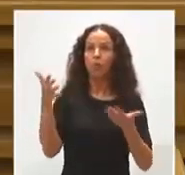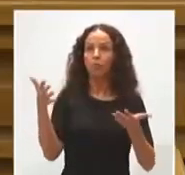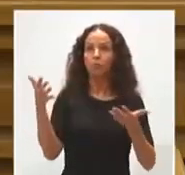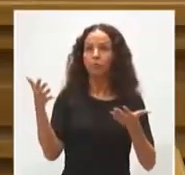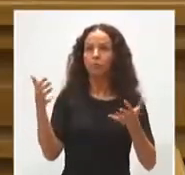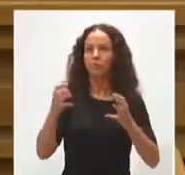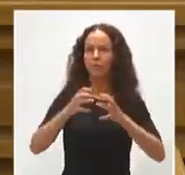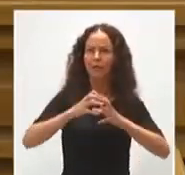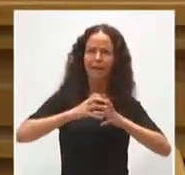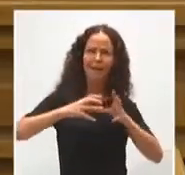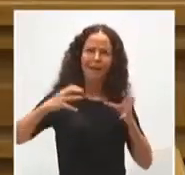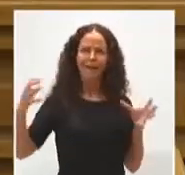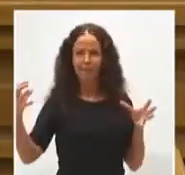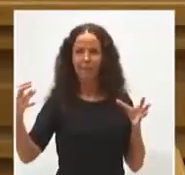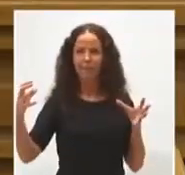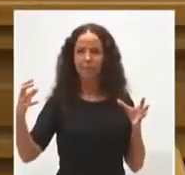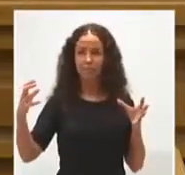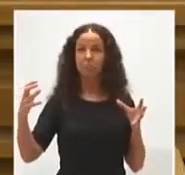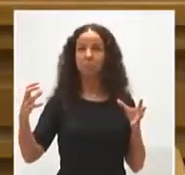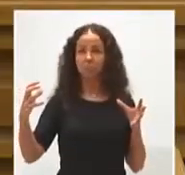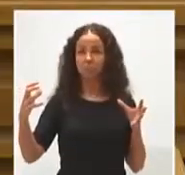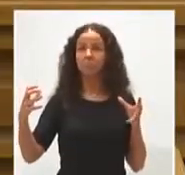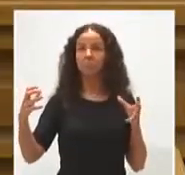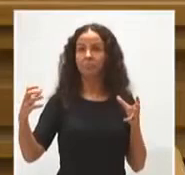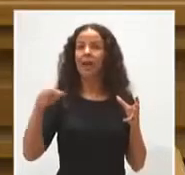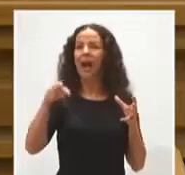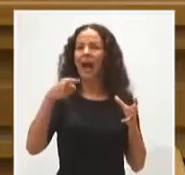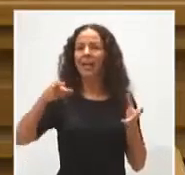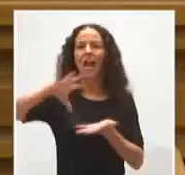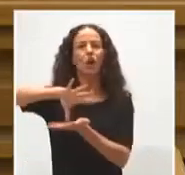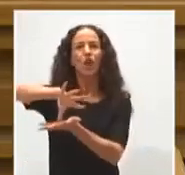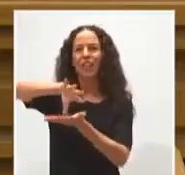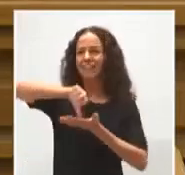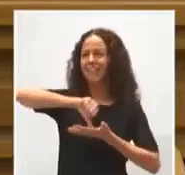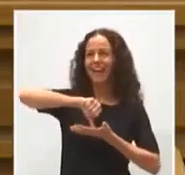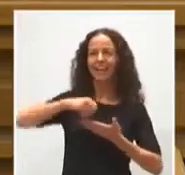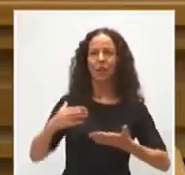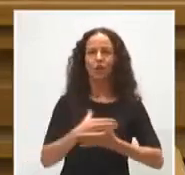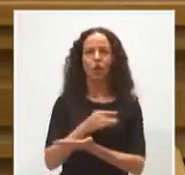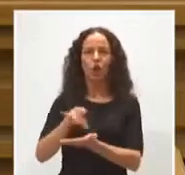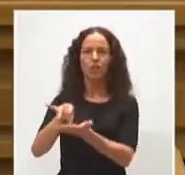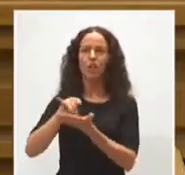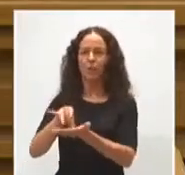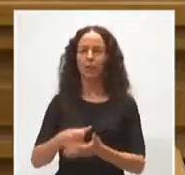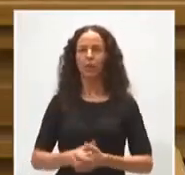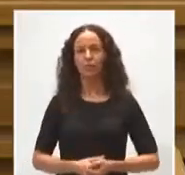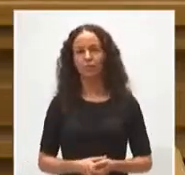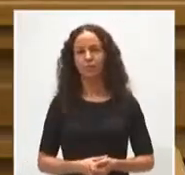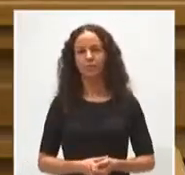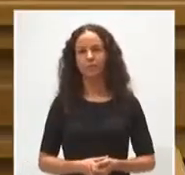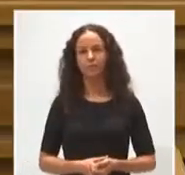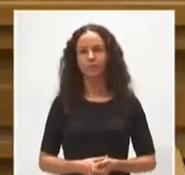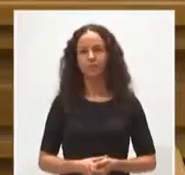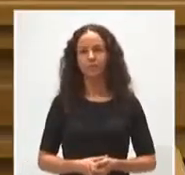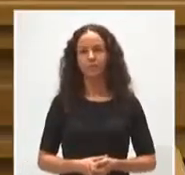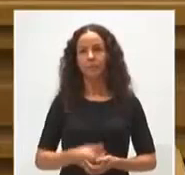saber responde al hecho de que va a concentrar otras instalaciones que lógicamente van a quedar en desuso o que quedan anticuadas